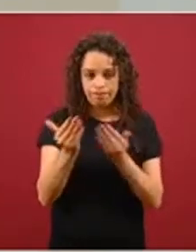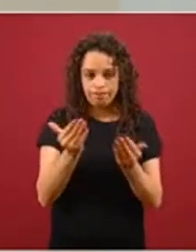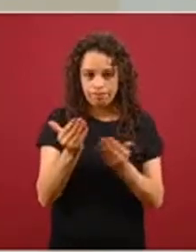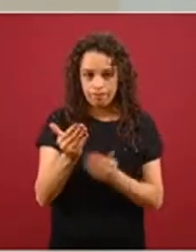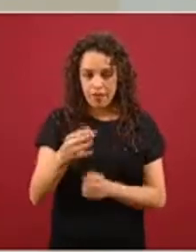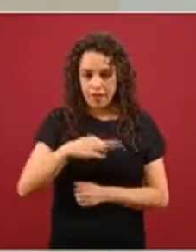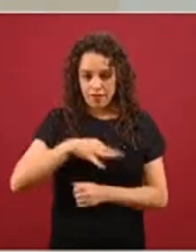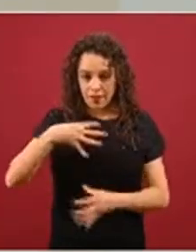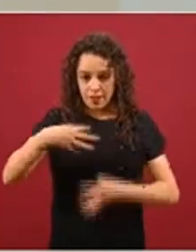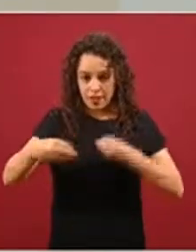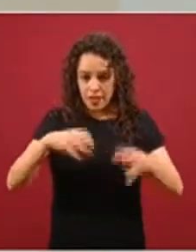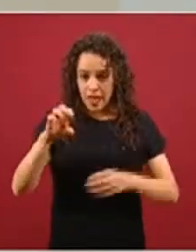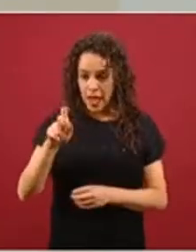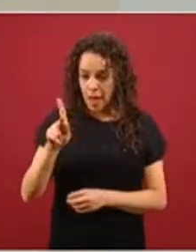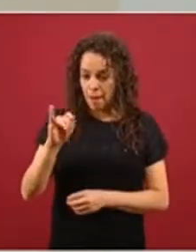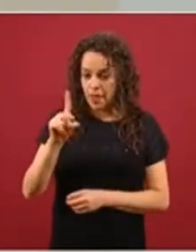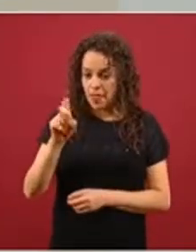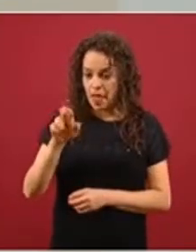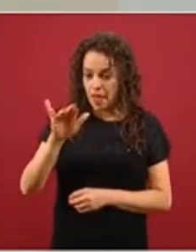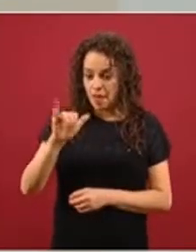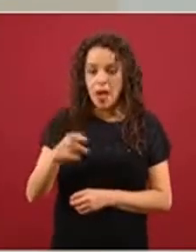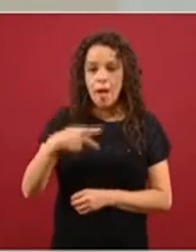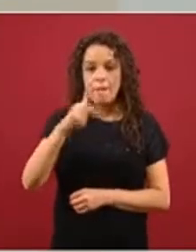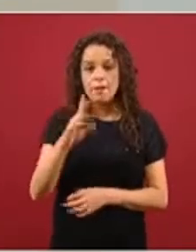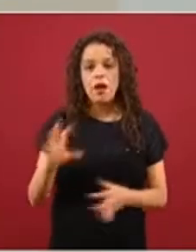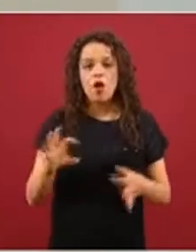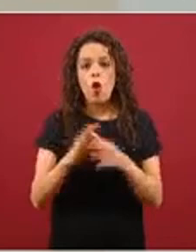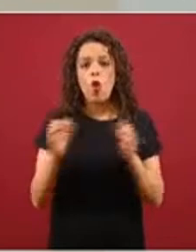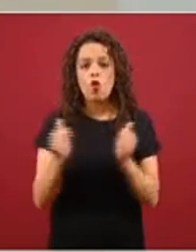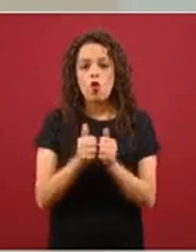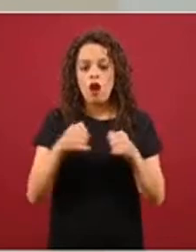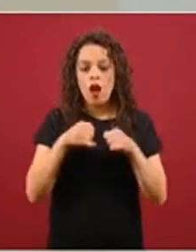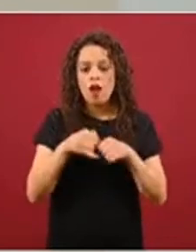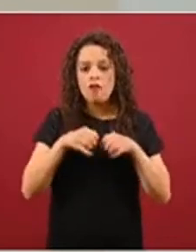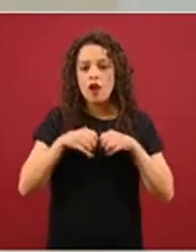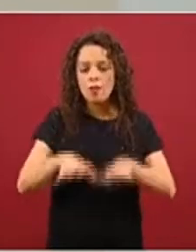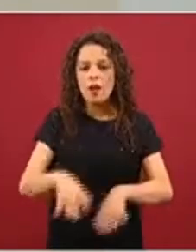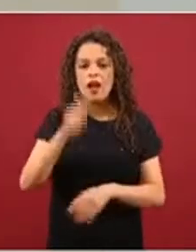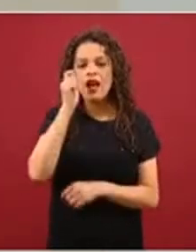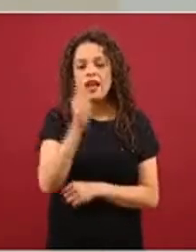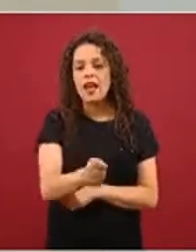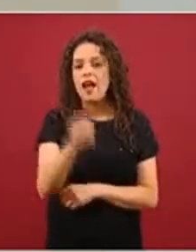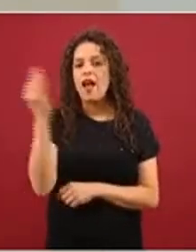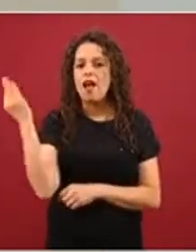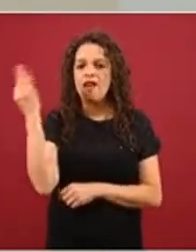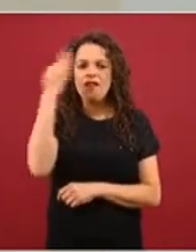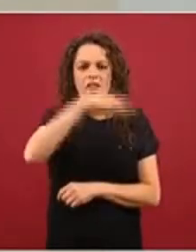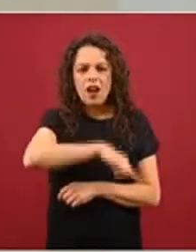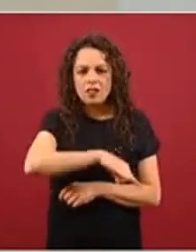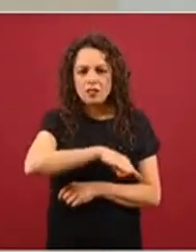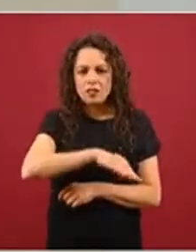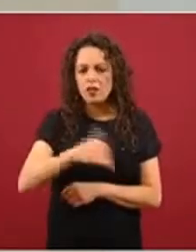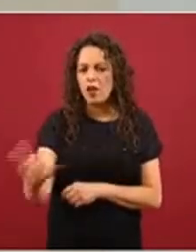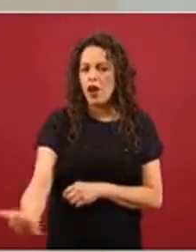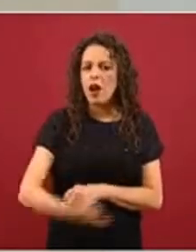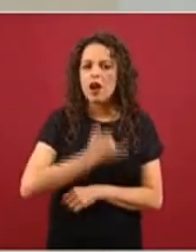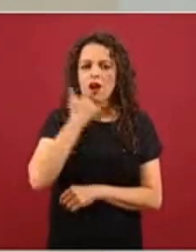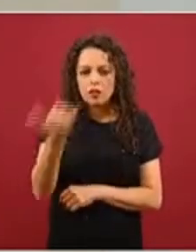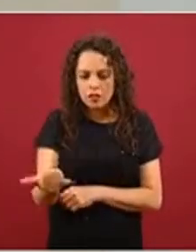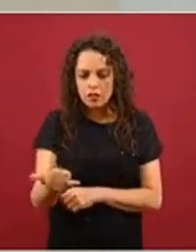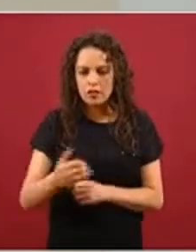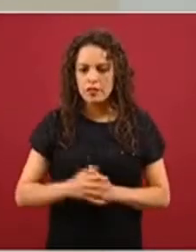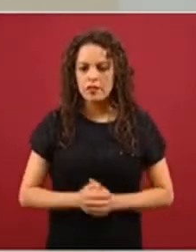o más propiamente de desinformación. Este es un término que a lo largo de los últimos años, posiblemente de